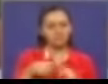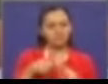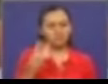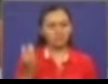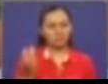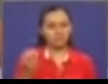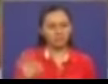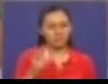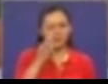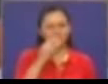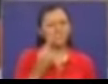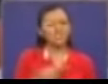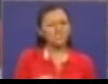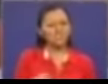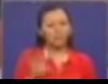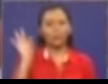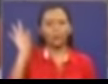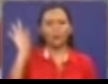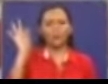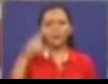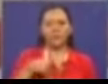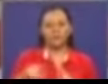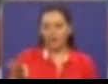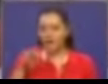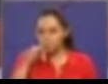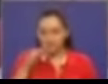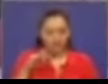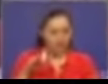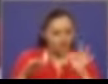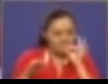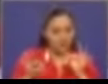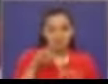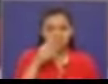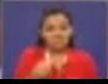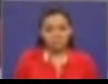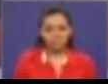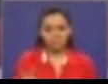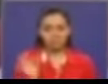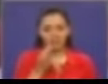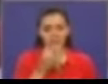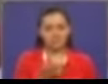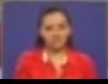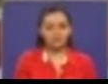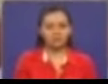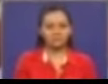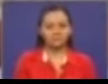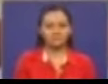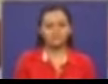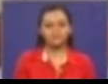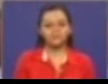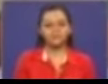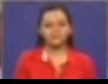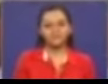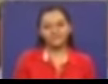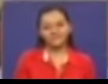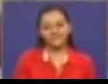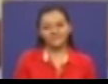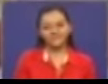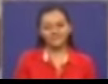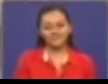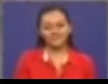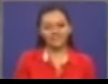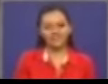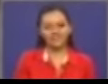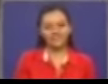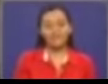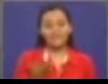papas, nuevas variedades de papas que también están desarrollando. Todo lo que tú has soñado y lo tienes. Después de